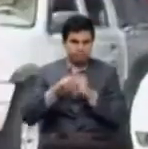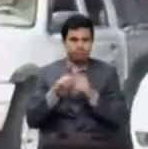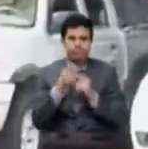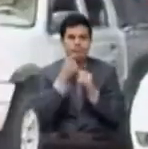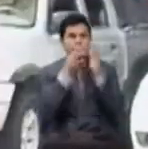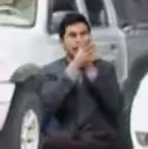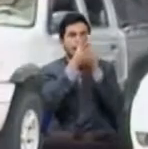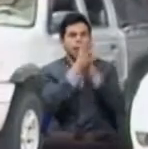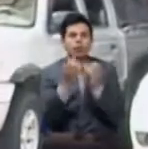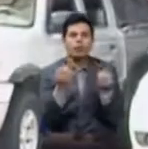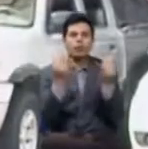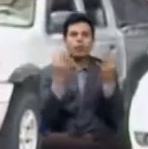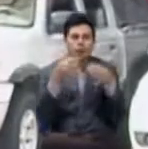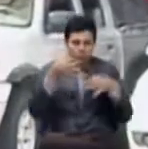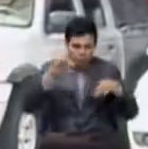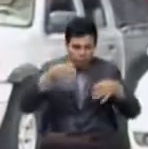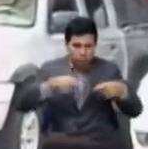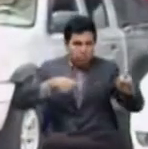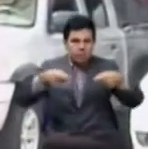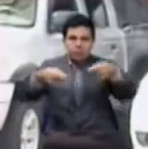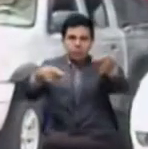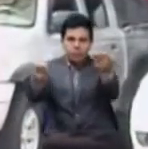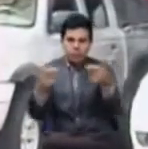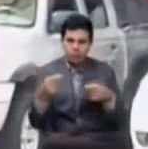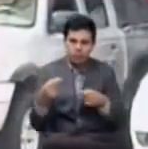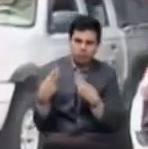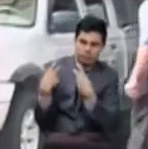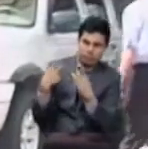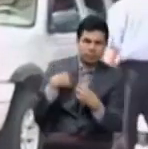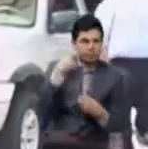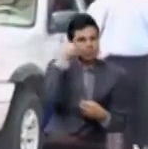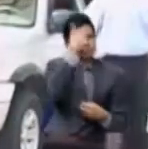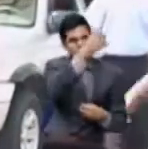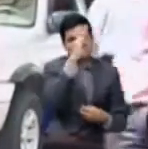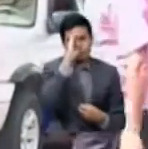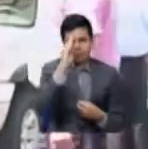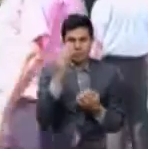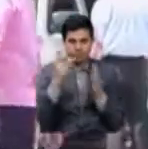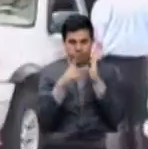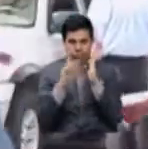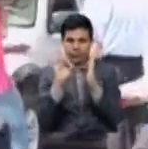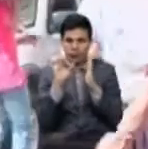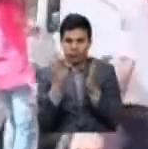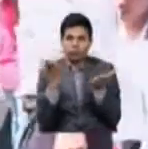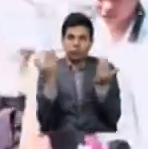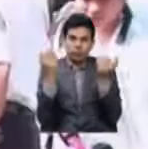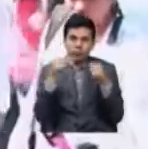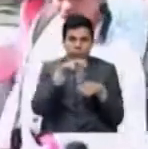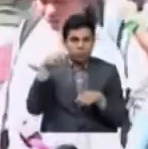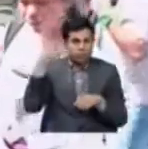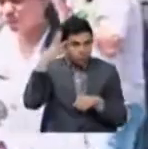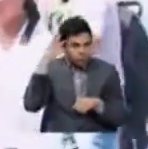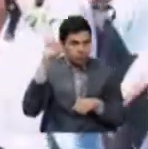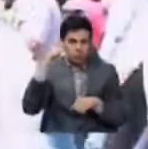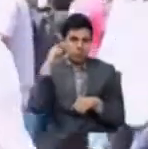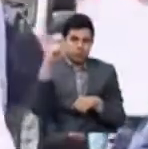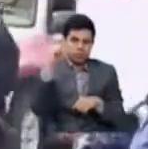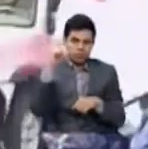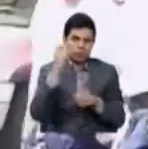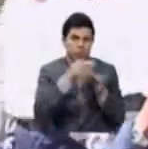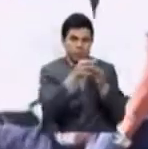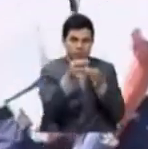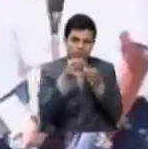las líneas que viene entregando el Gaula. Durante el año 2015, pues los resultados han sido muy positivos en Norte de Santander, en Cúcuta, en el área